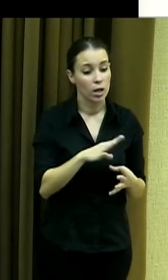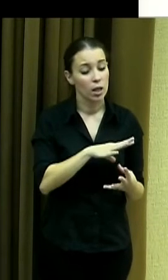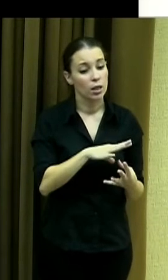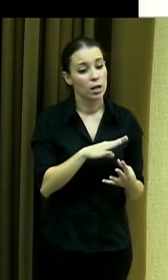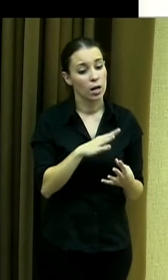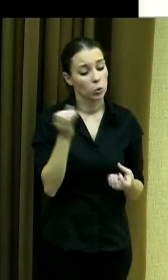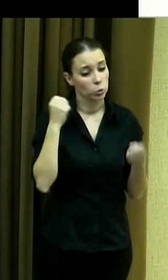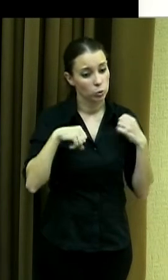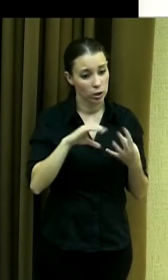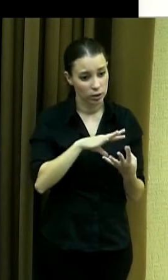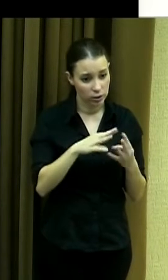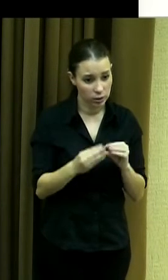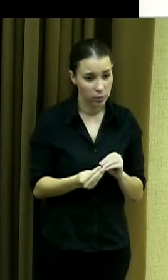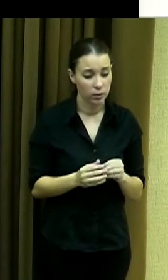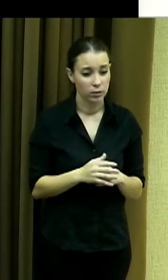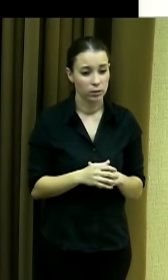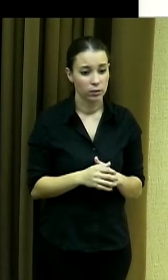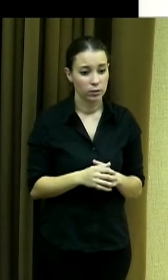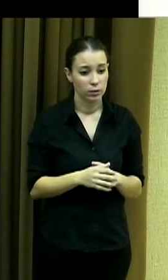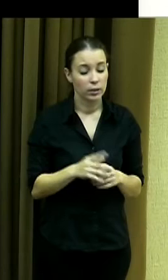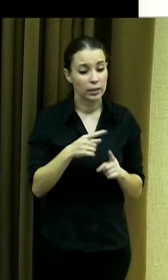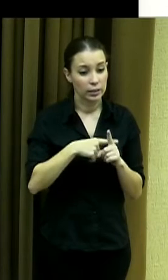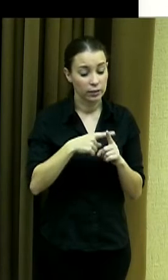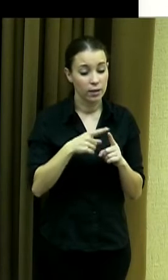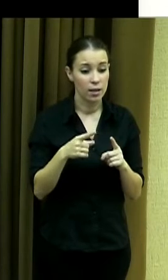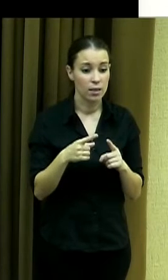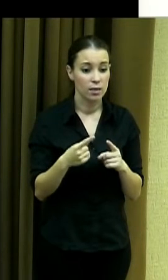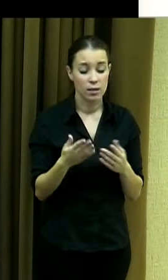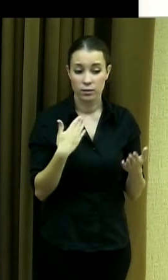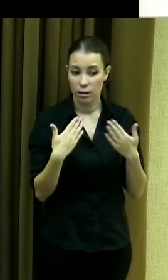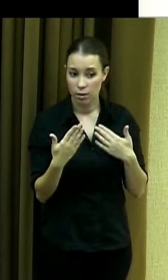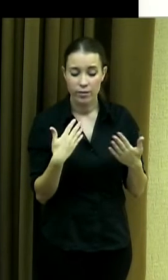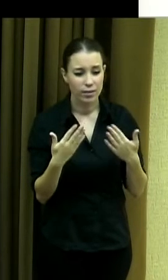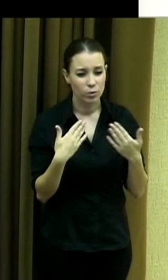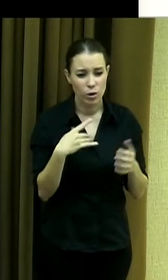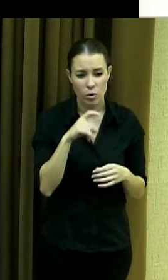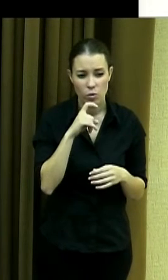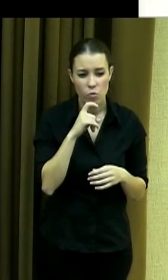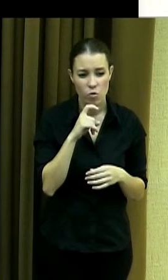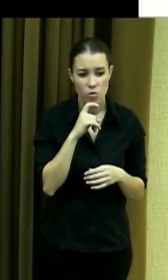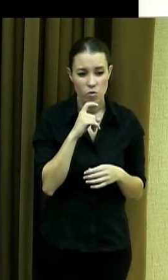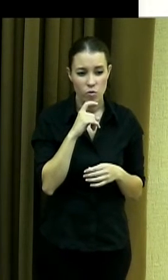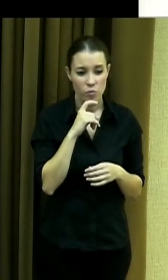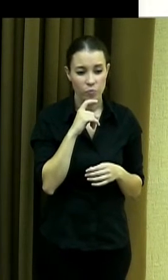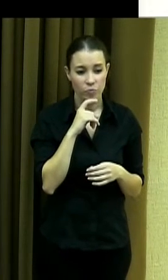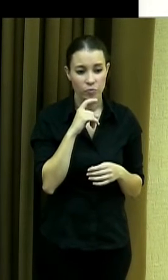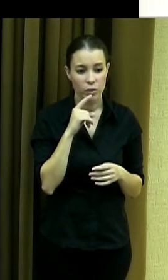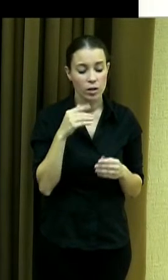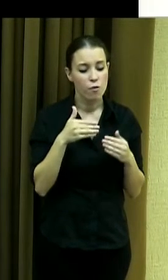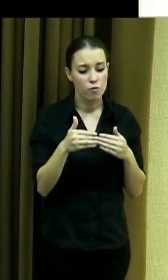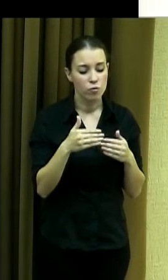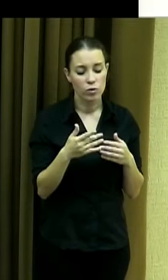nivel de los roles, el nivel de interacción, cómo interactúa, hasta dónde puede llegar la persona según